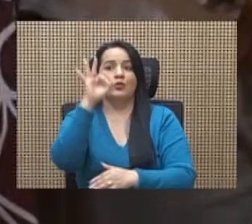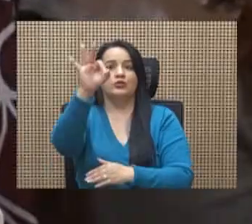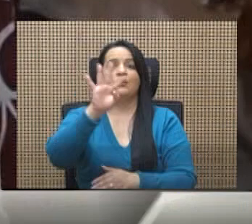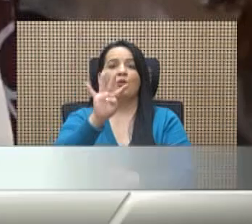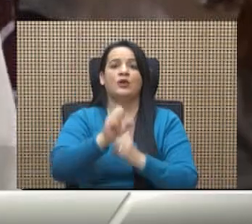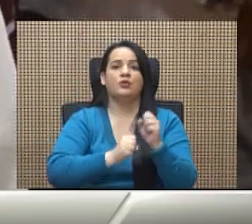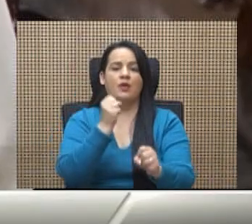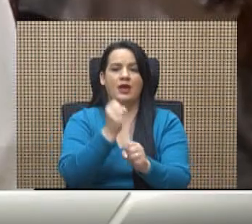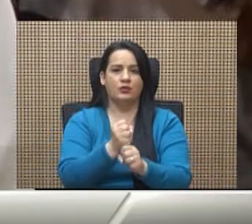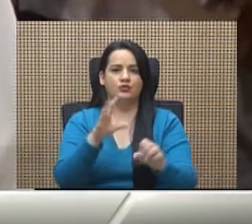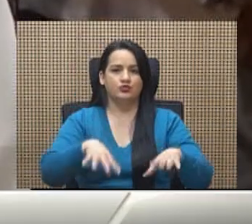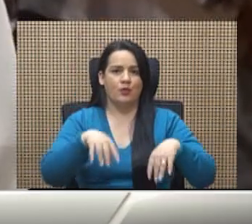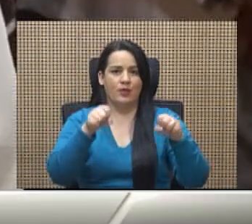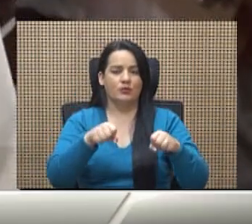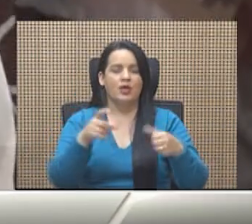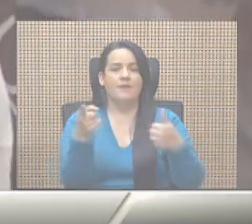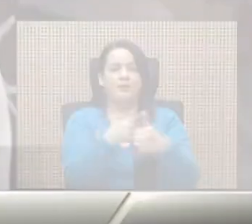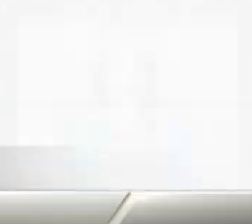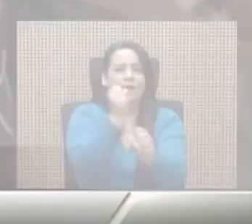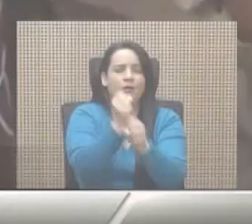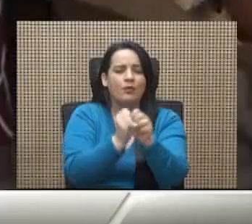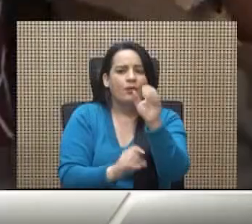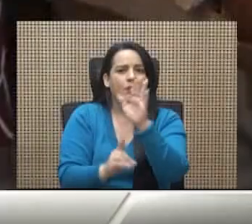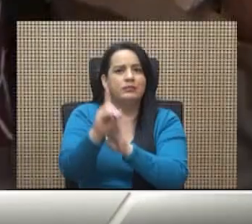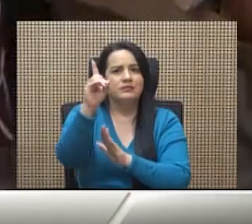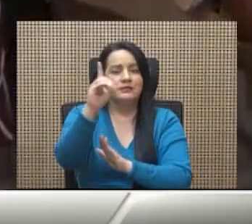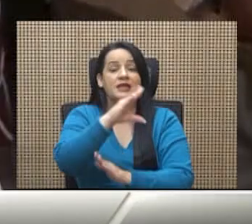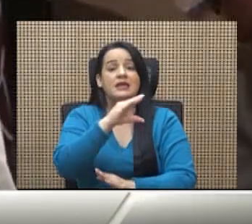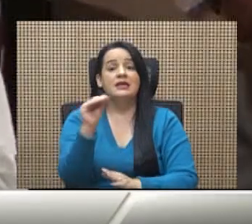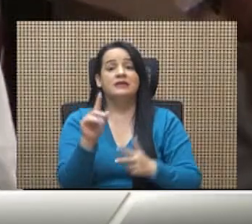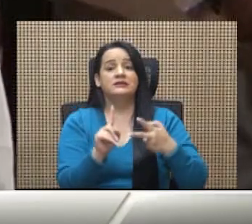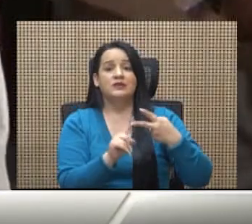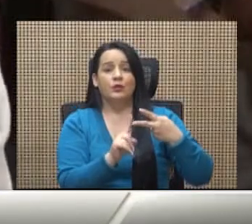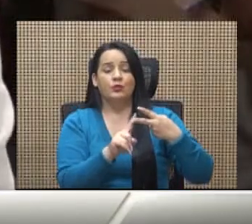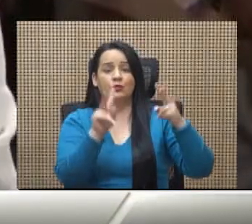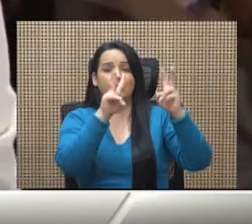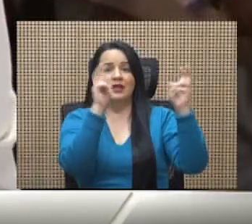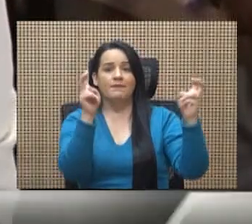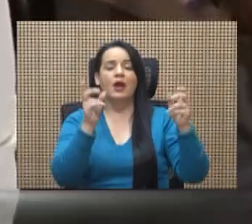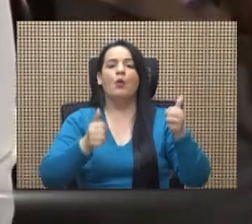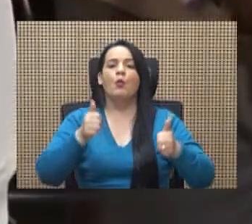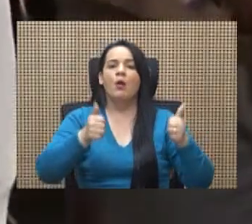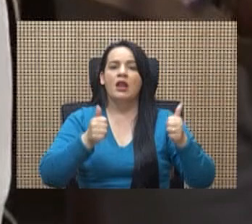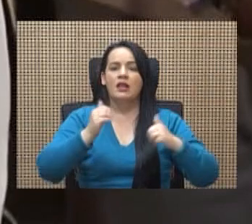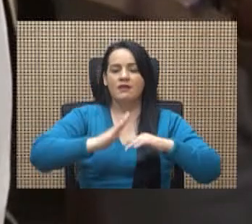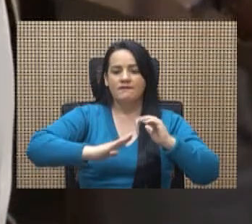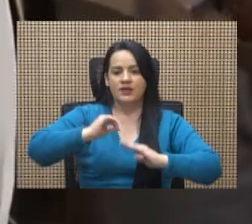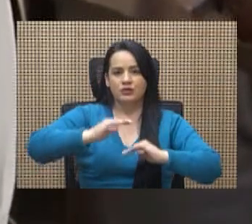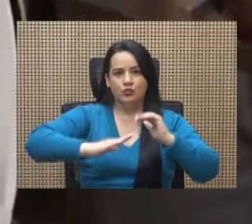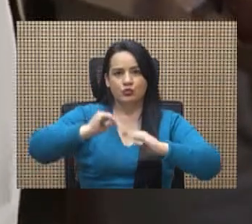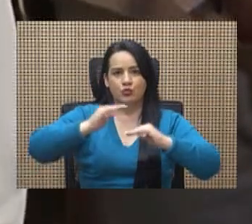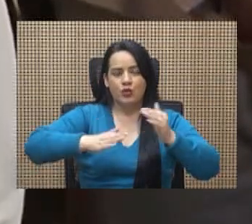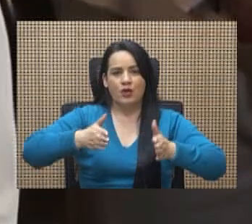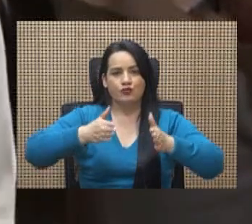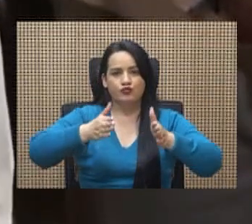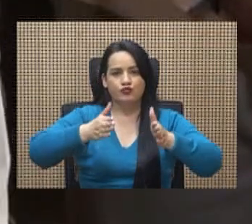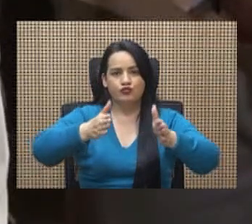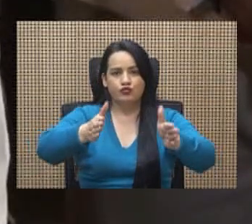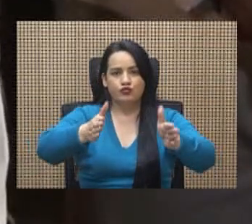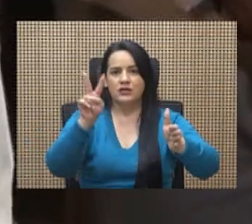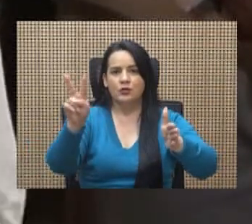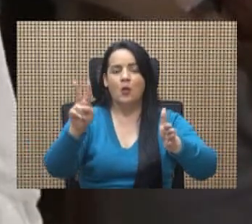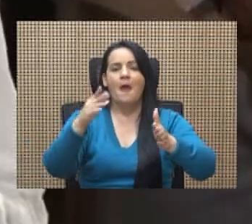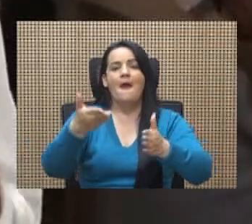1er acceso al agua en la provincia el segundo tema es infraestructura y 32 tienen más de